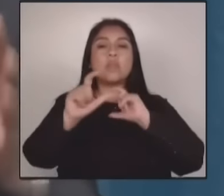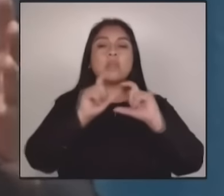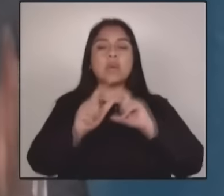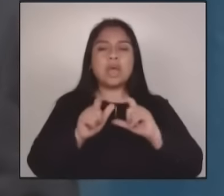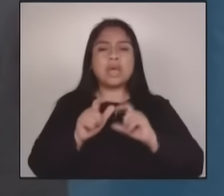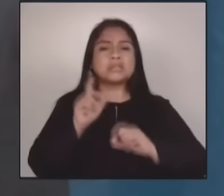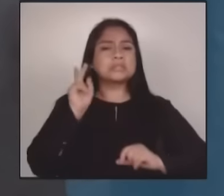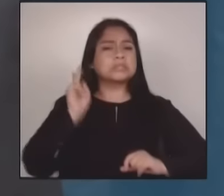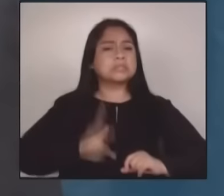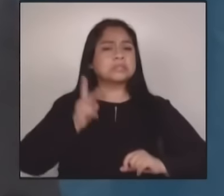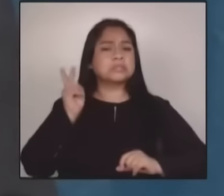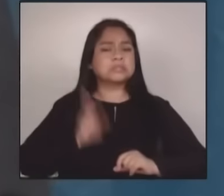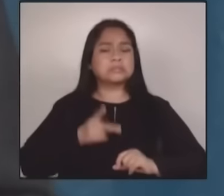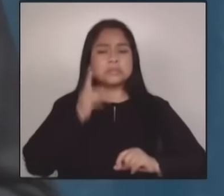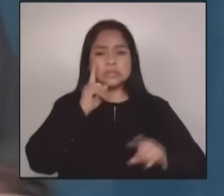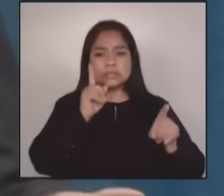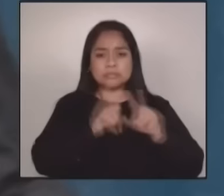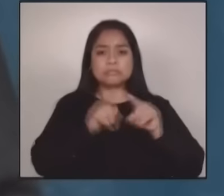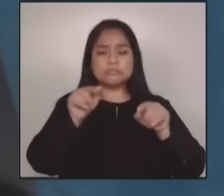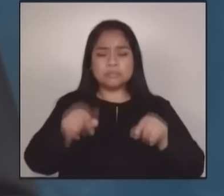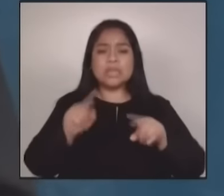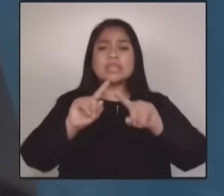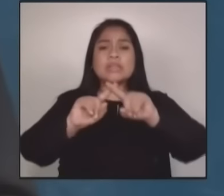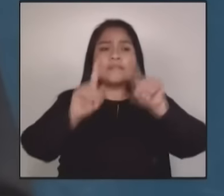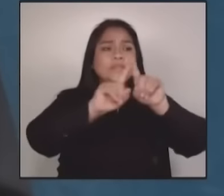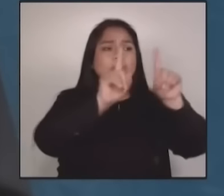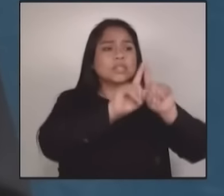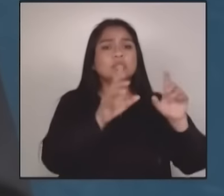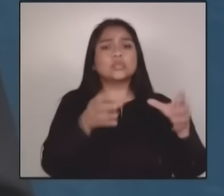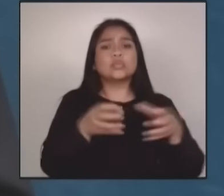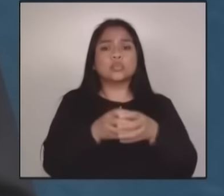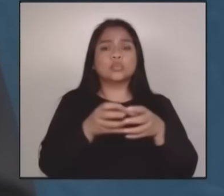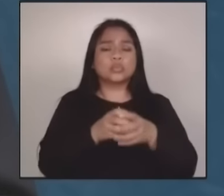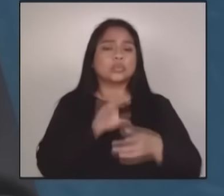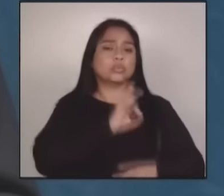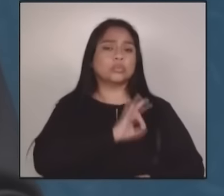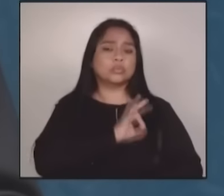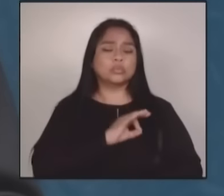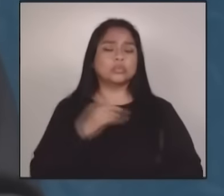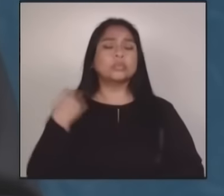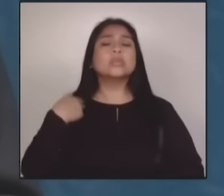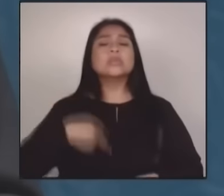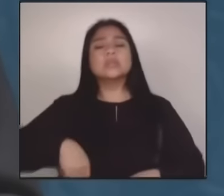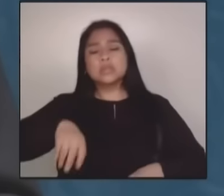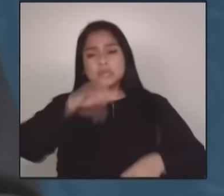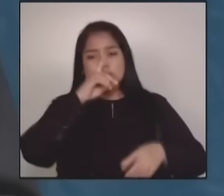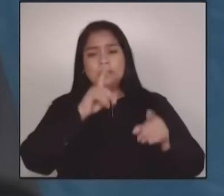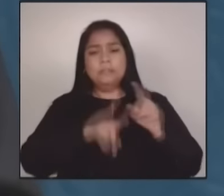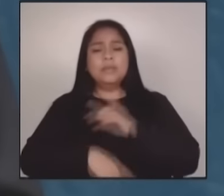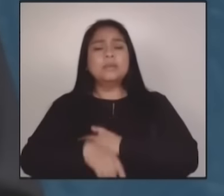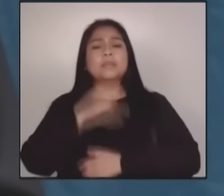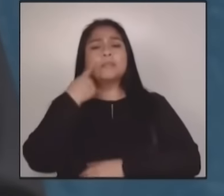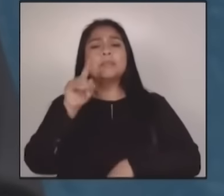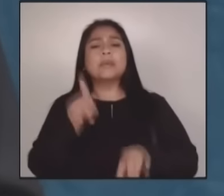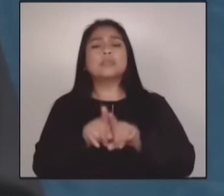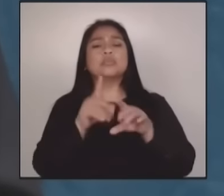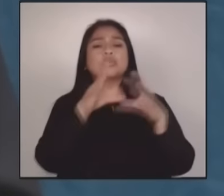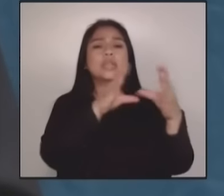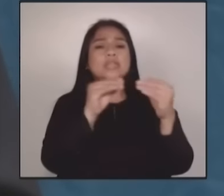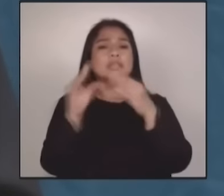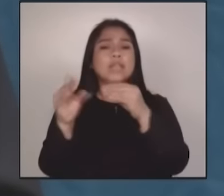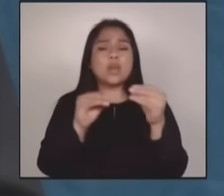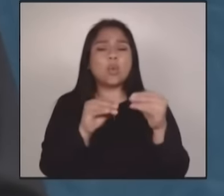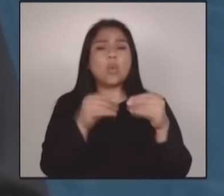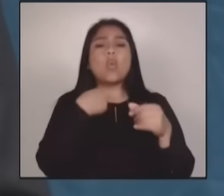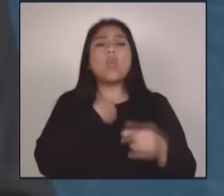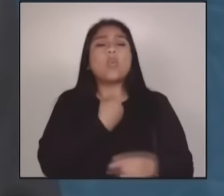constantes de comunicación con los diversos sectores de la sociedad. Reconocemos que el diálogo no solo